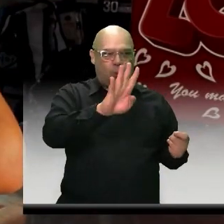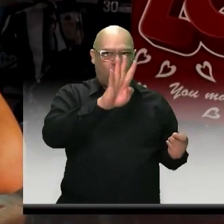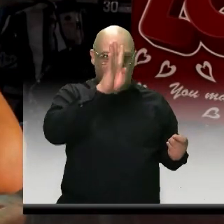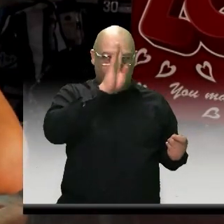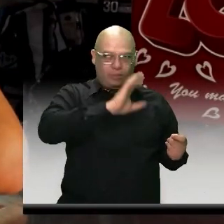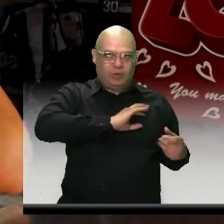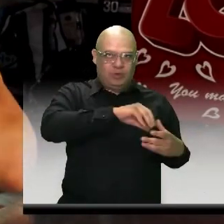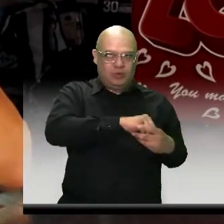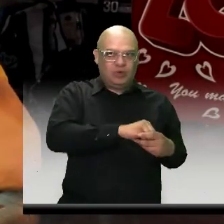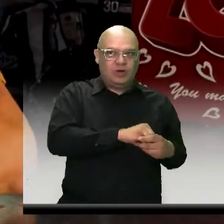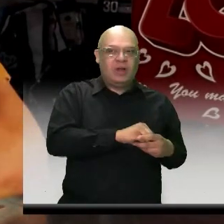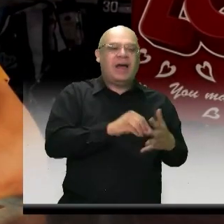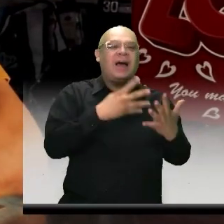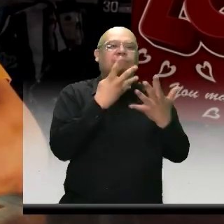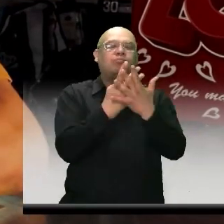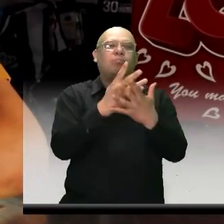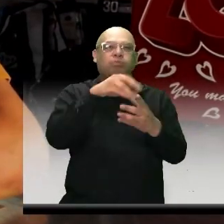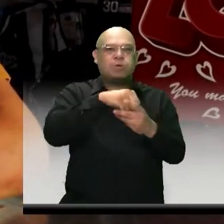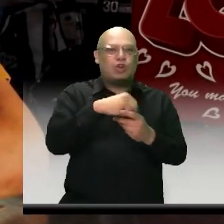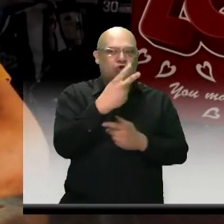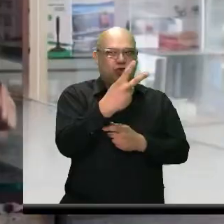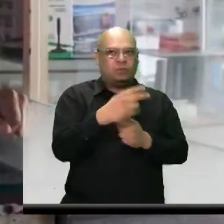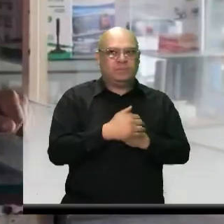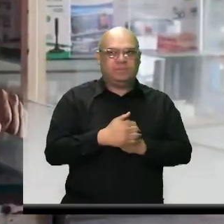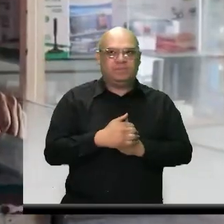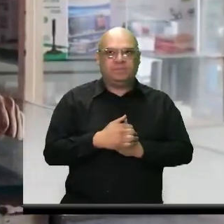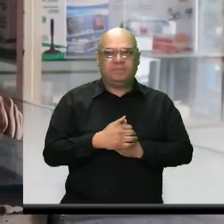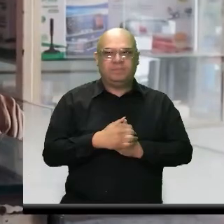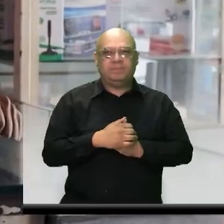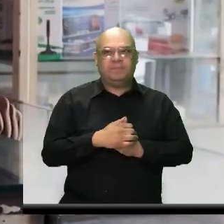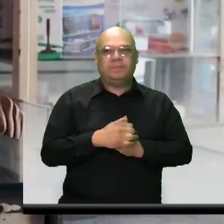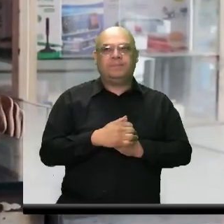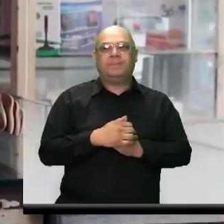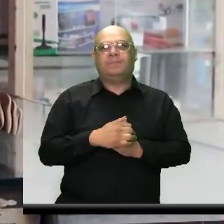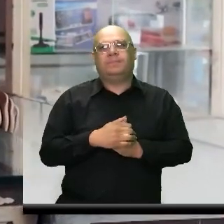dos calabozos. Aquí estaba el bar tranquilamente.